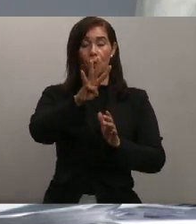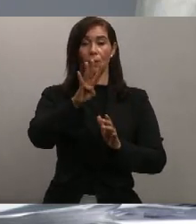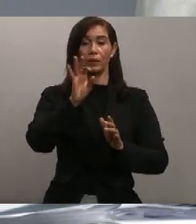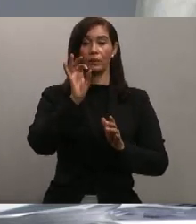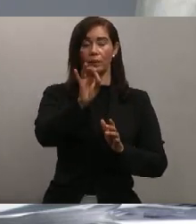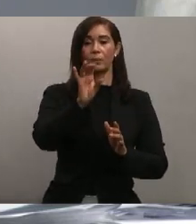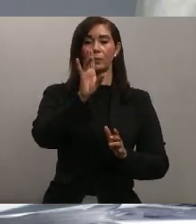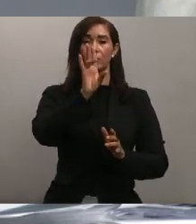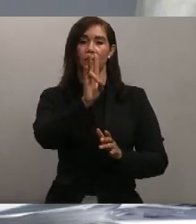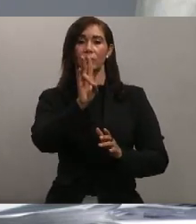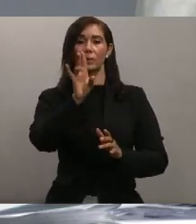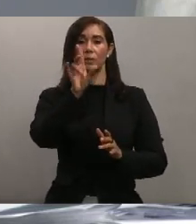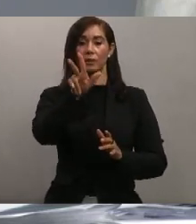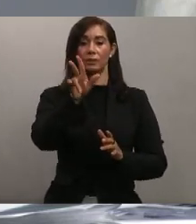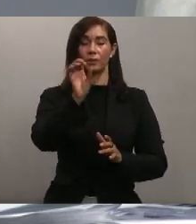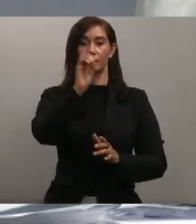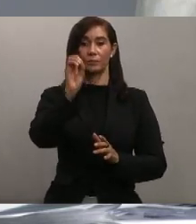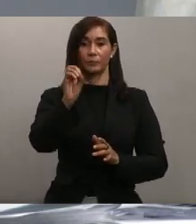40.73%.